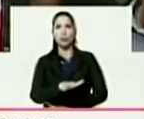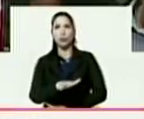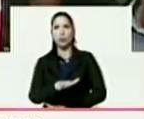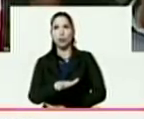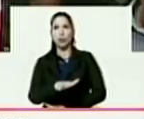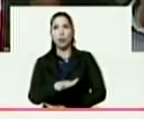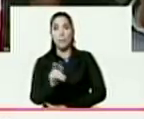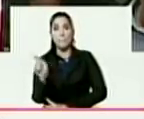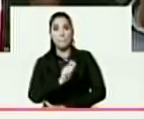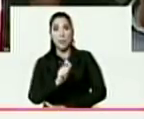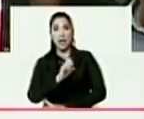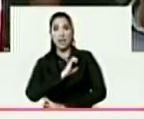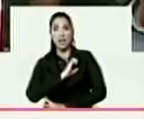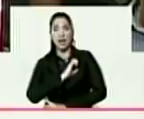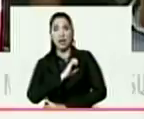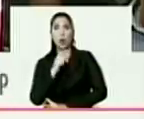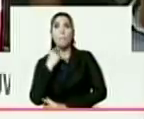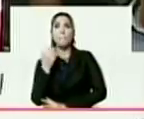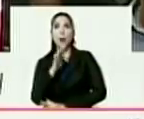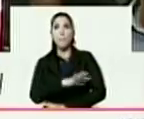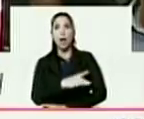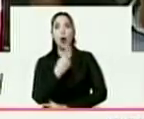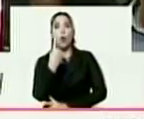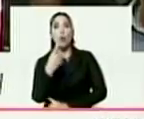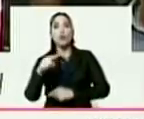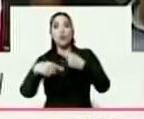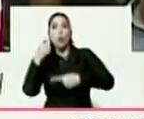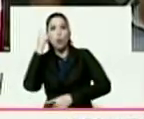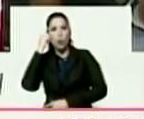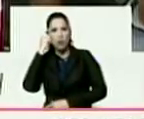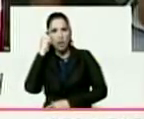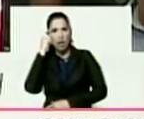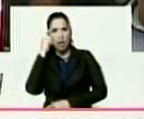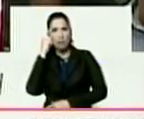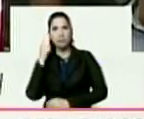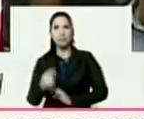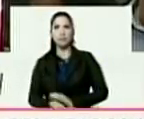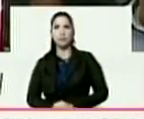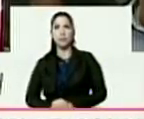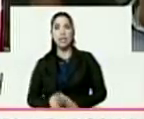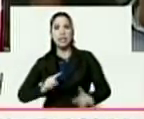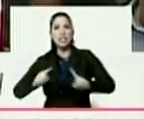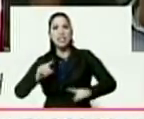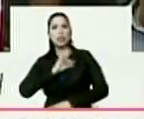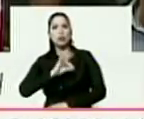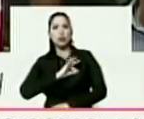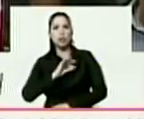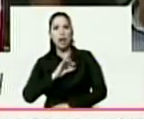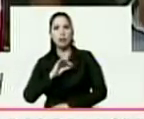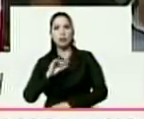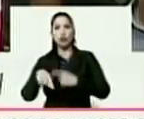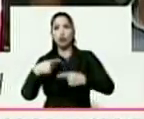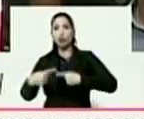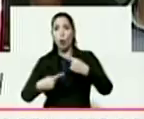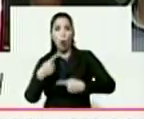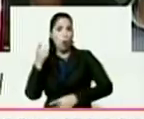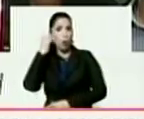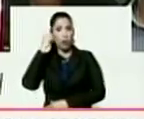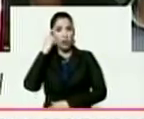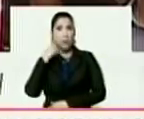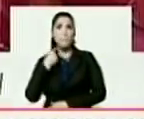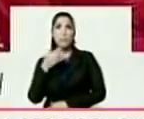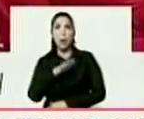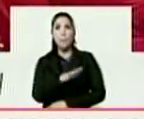mes de enero asesinaron más de uno por día más de un dirigente social por día en el mes de enero y febrero